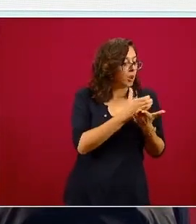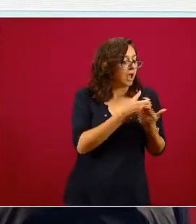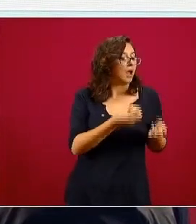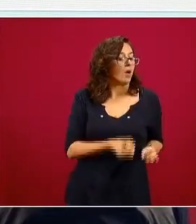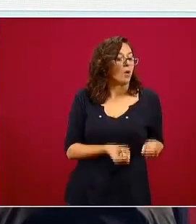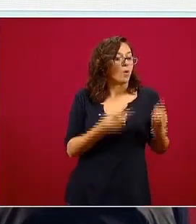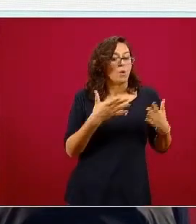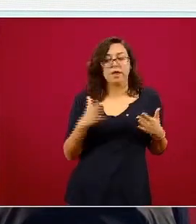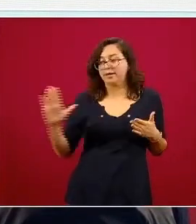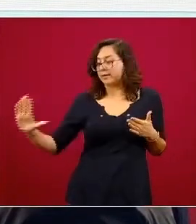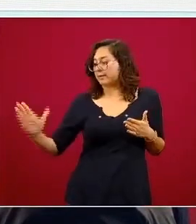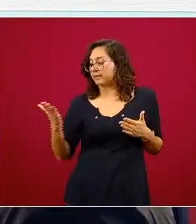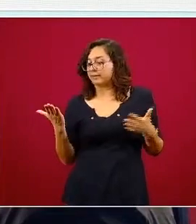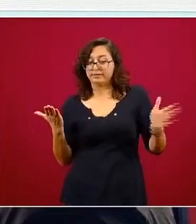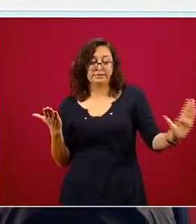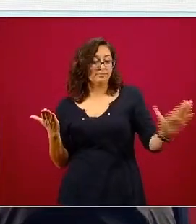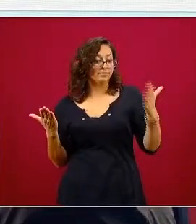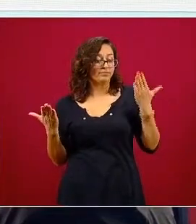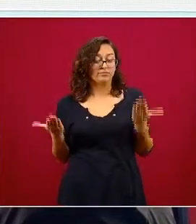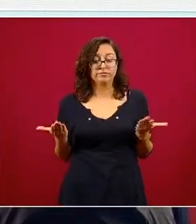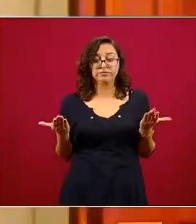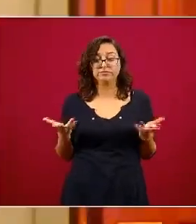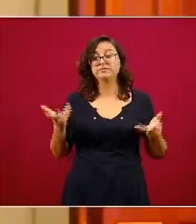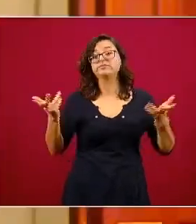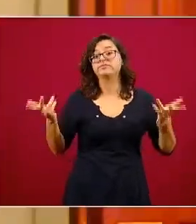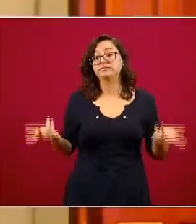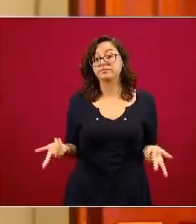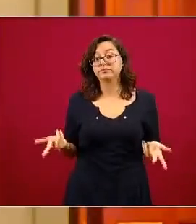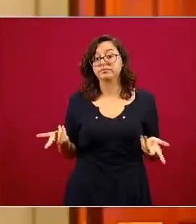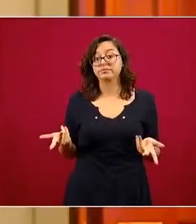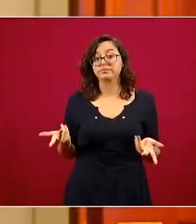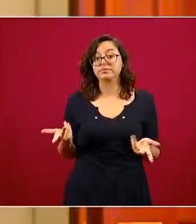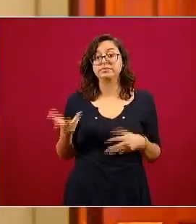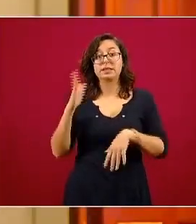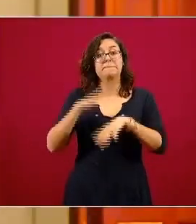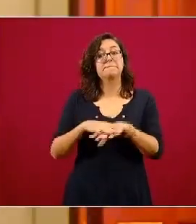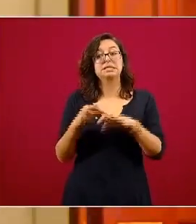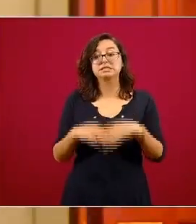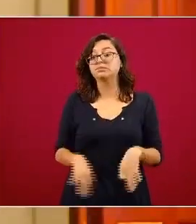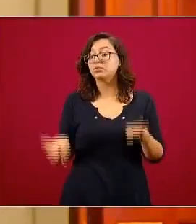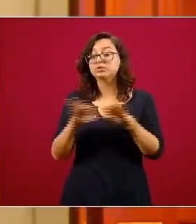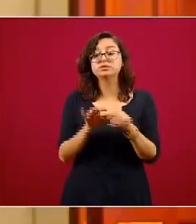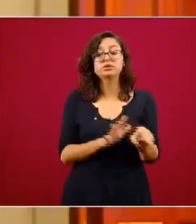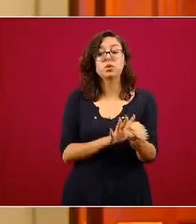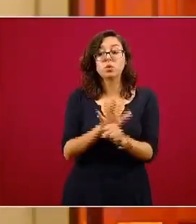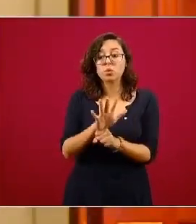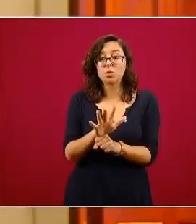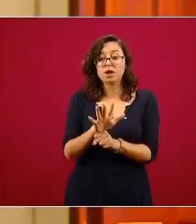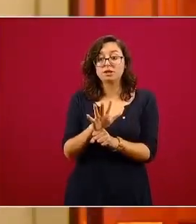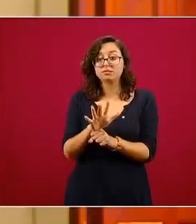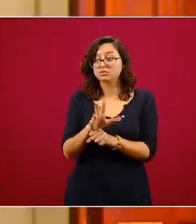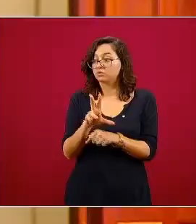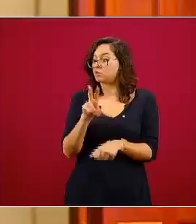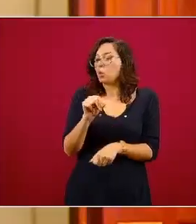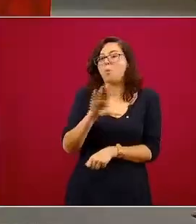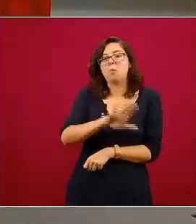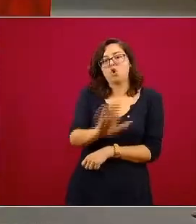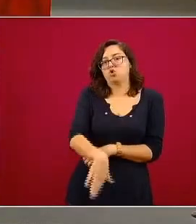hablando nosotros de pacientes graves de COVID, el resultado más importante que nos interesa es la